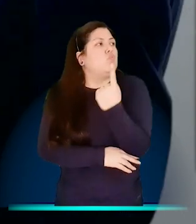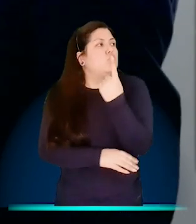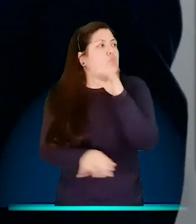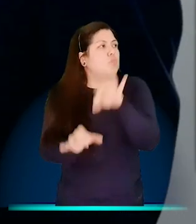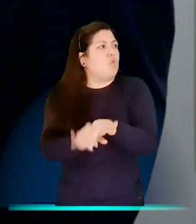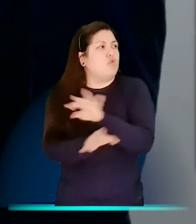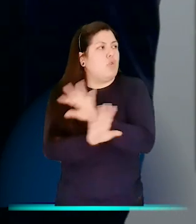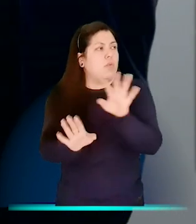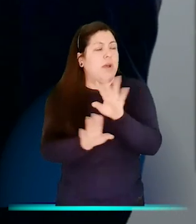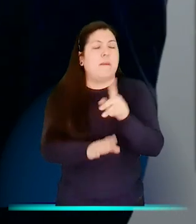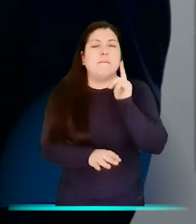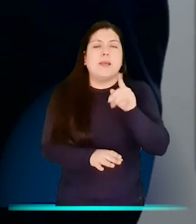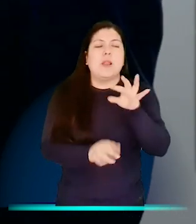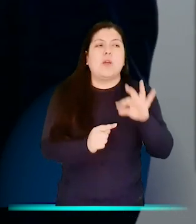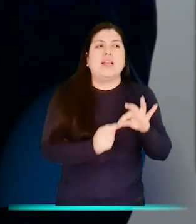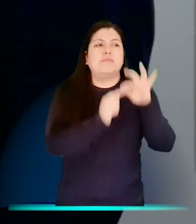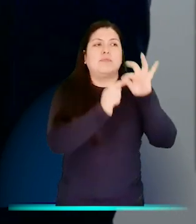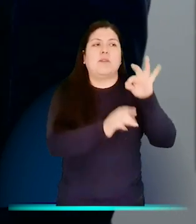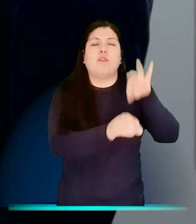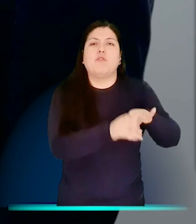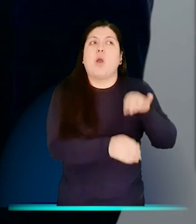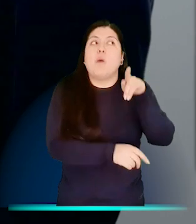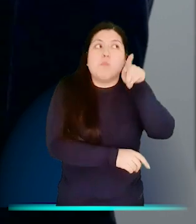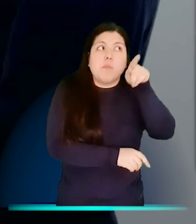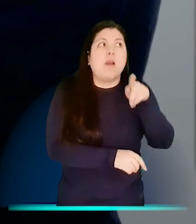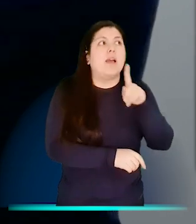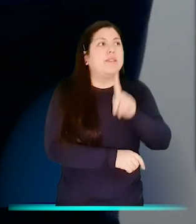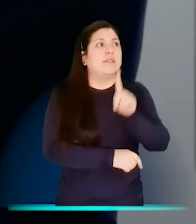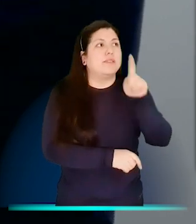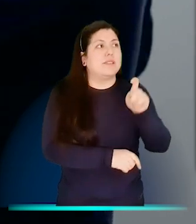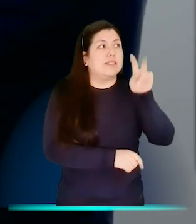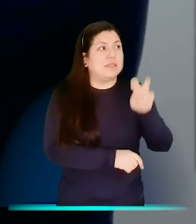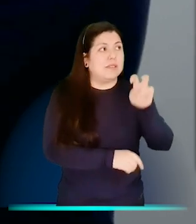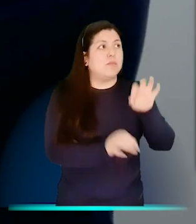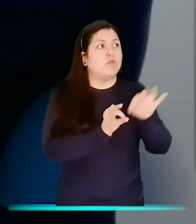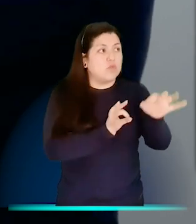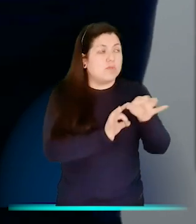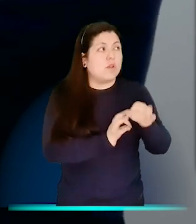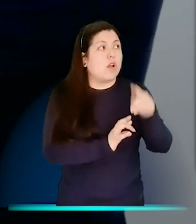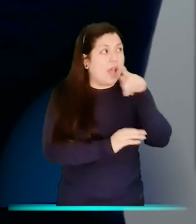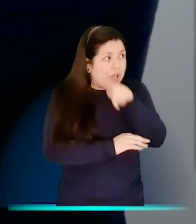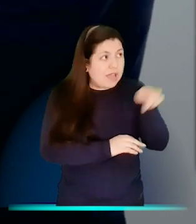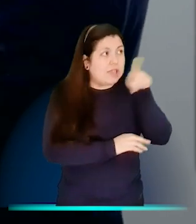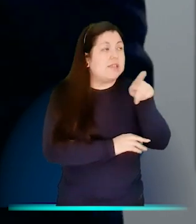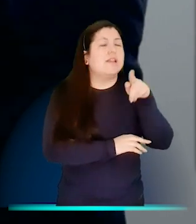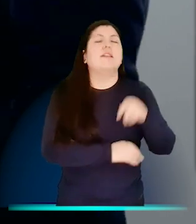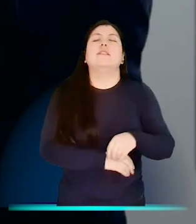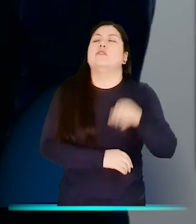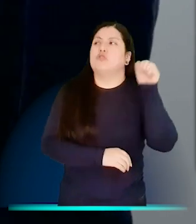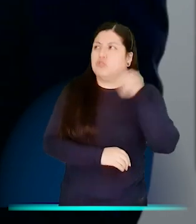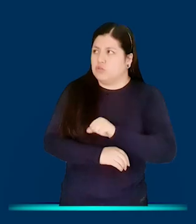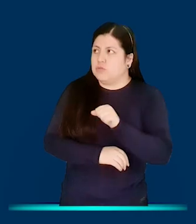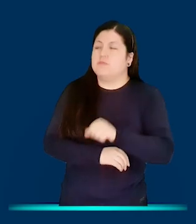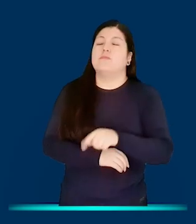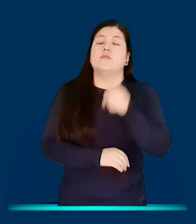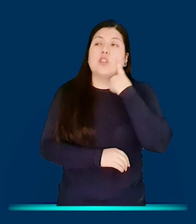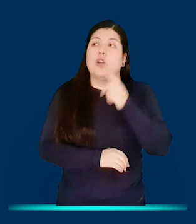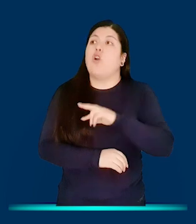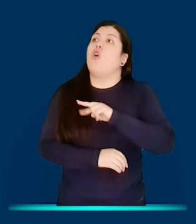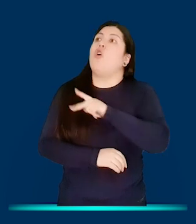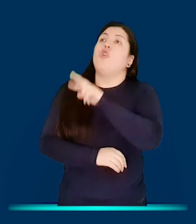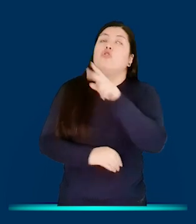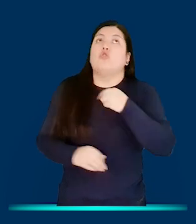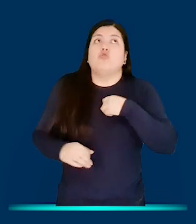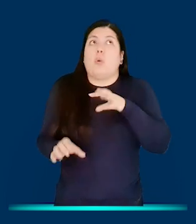pueden hacer un voto en el caso de la Cámara de Representantes. Solamente la excepción está en estas zonas de CITREP. Así